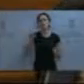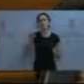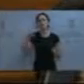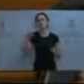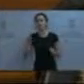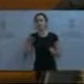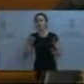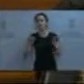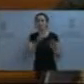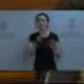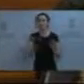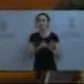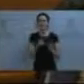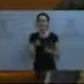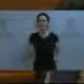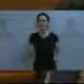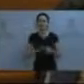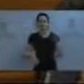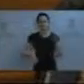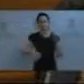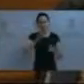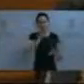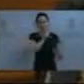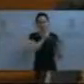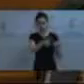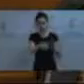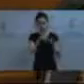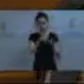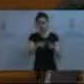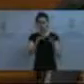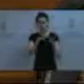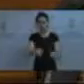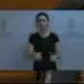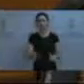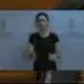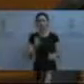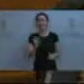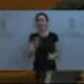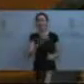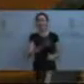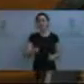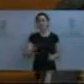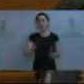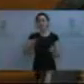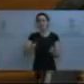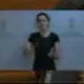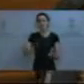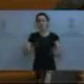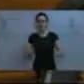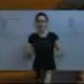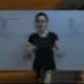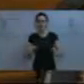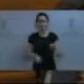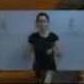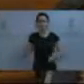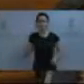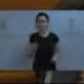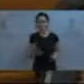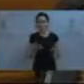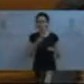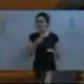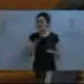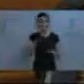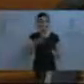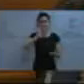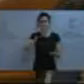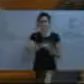más de 20.000 personas. O la Semana de las Piraguas, 100.000 personas en una